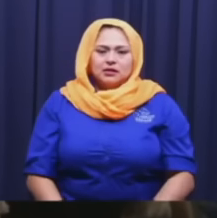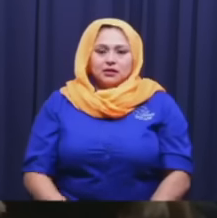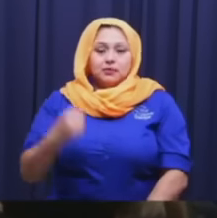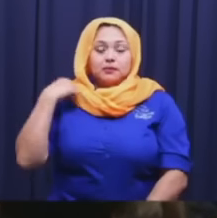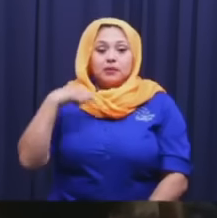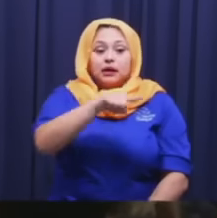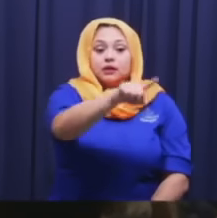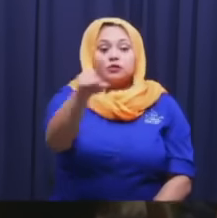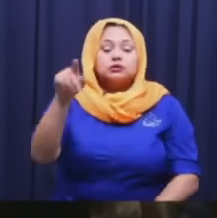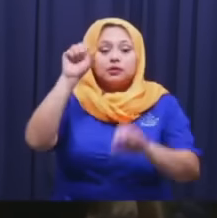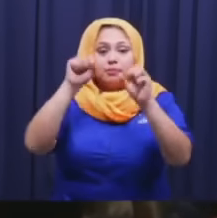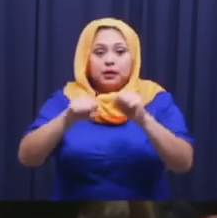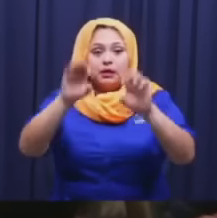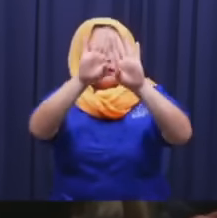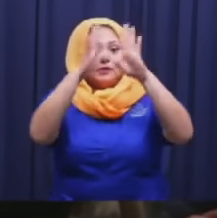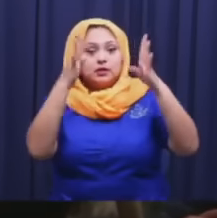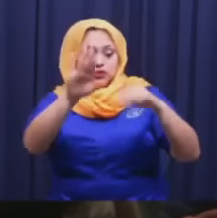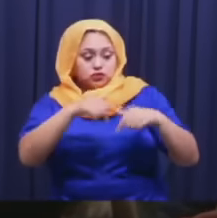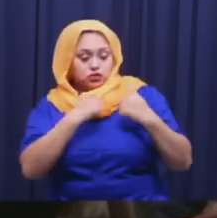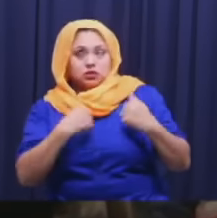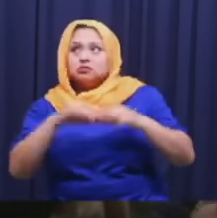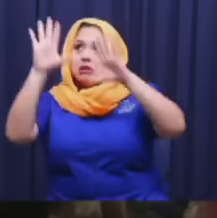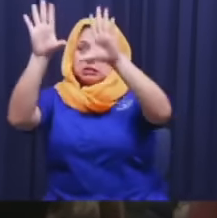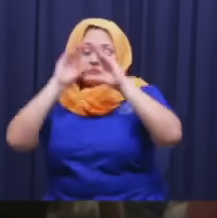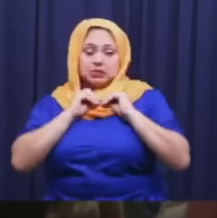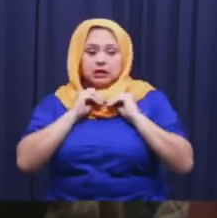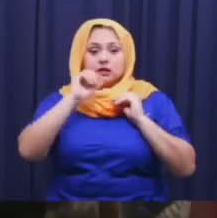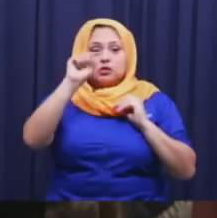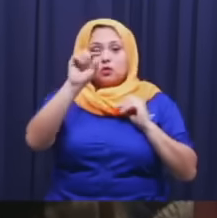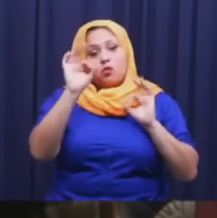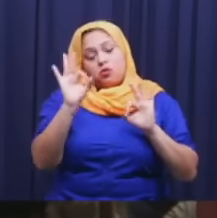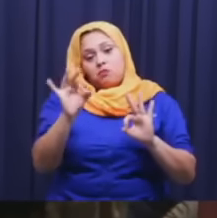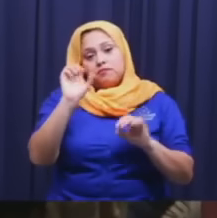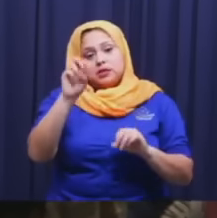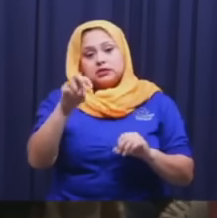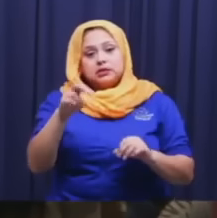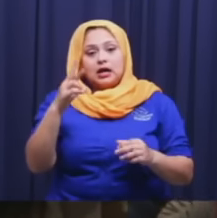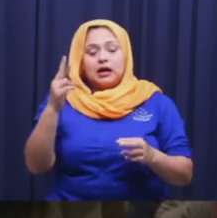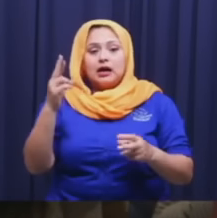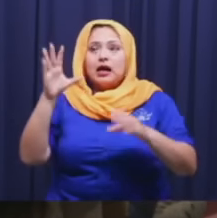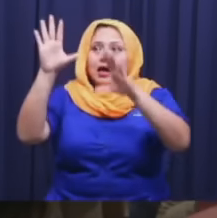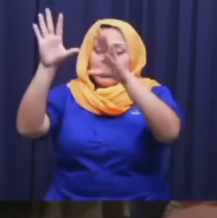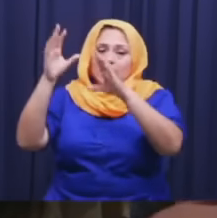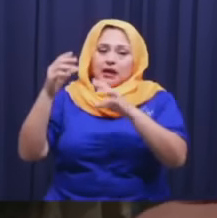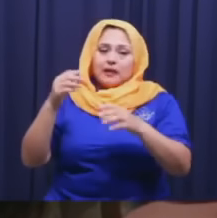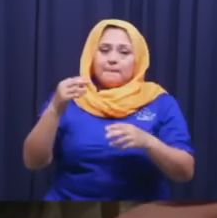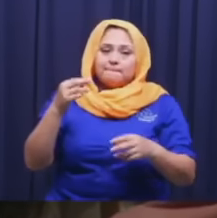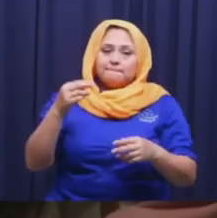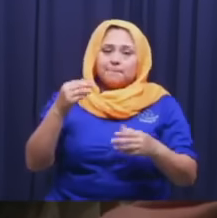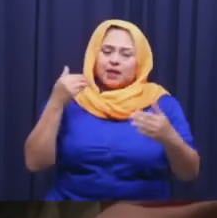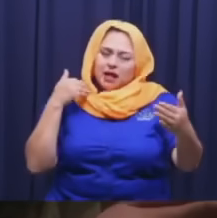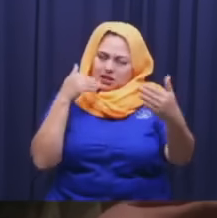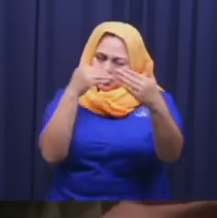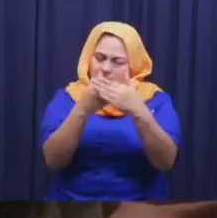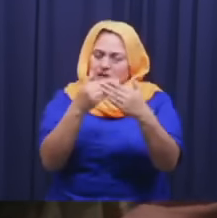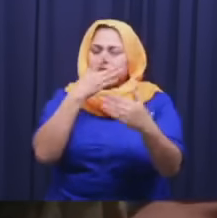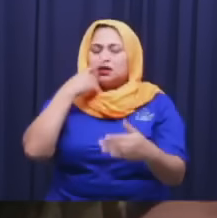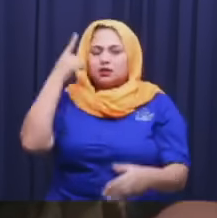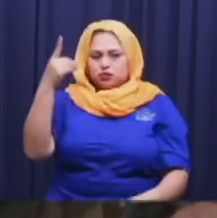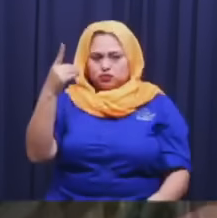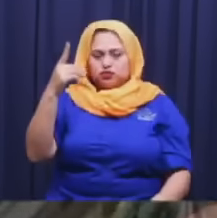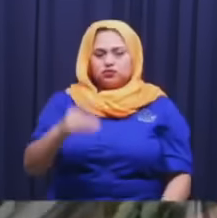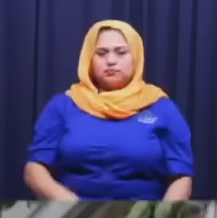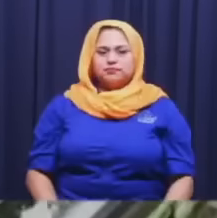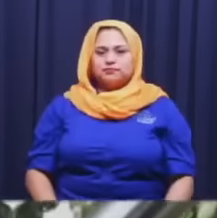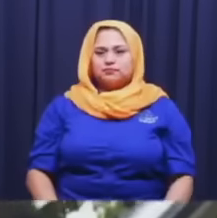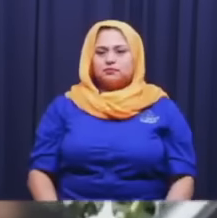para que usted pueda abrir su corazón, o si necesita reconciliarse, si ya en otro tiempo lo hizo y se alejó,